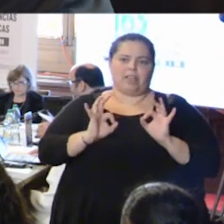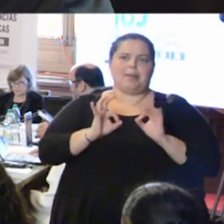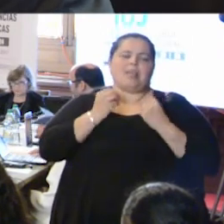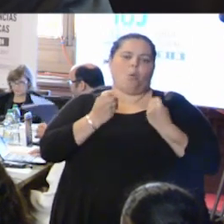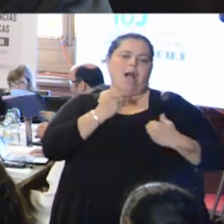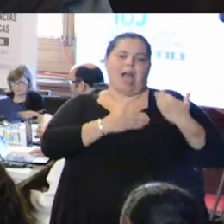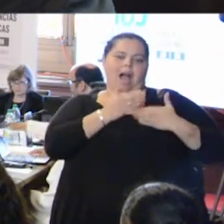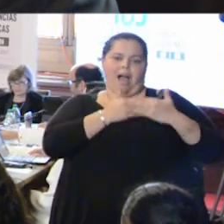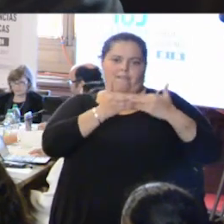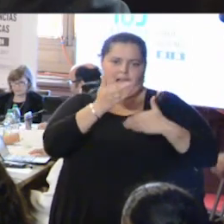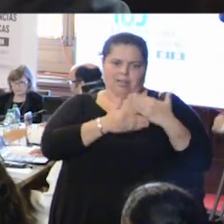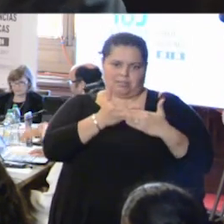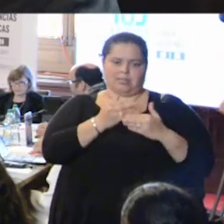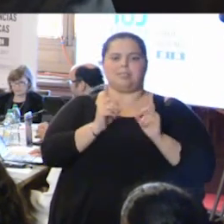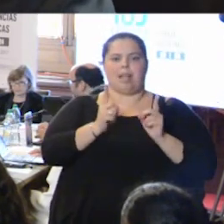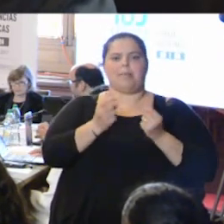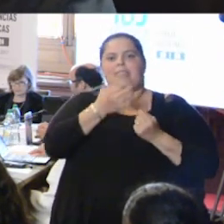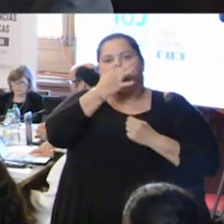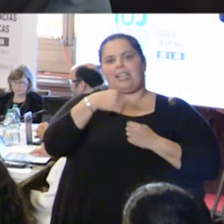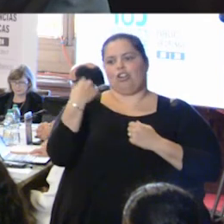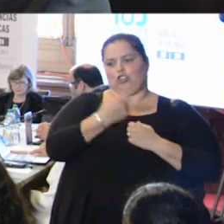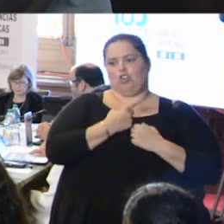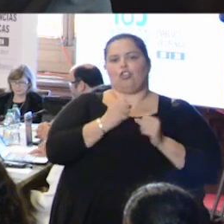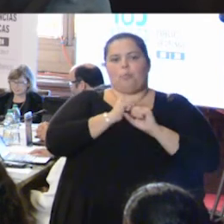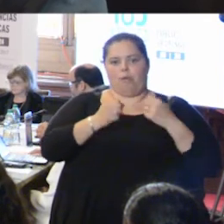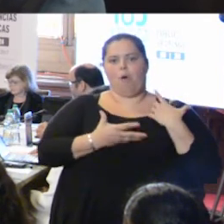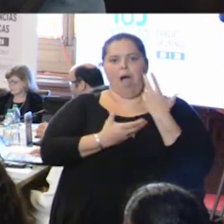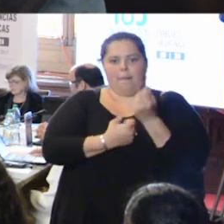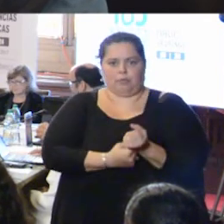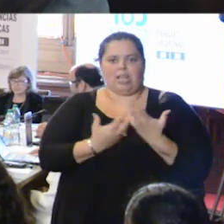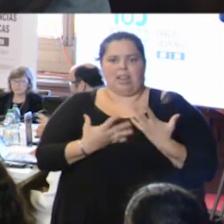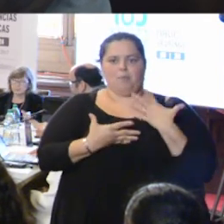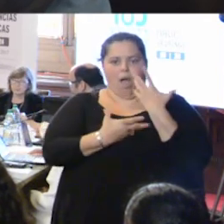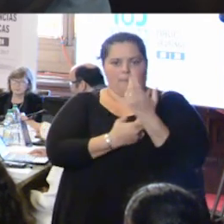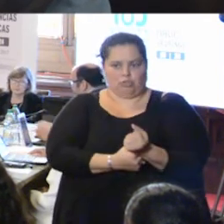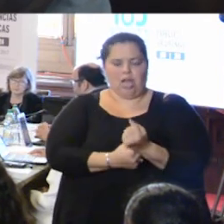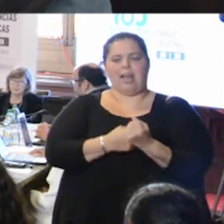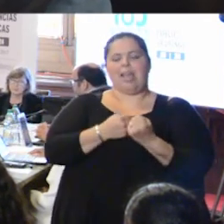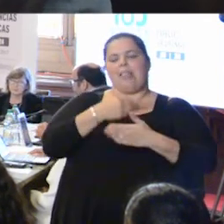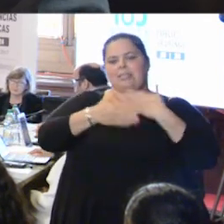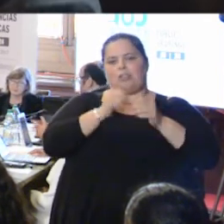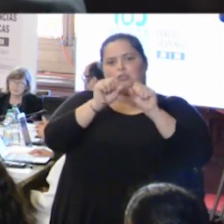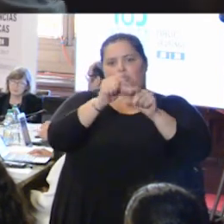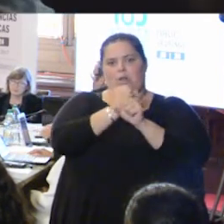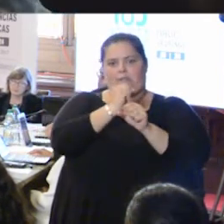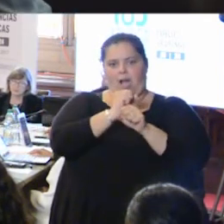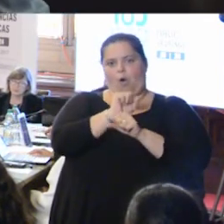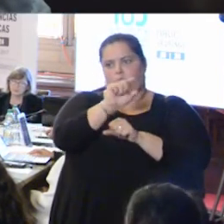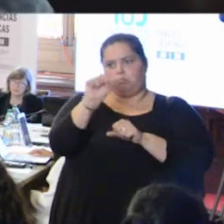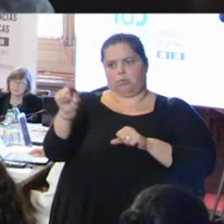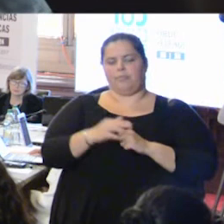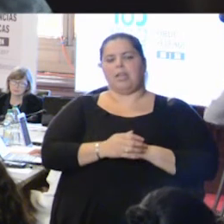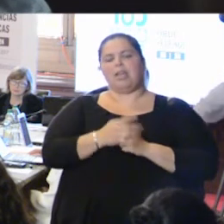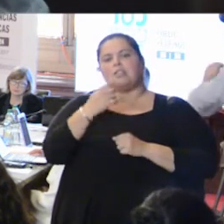también expresamos nuestra disposición de apoyar en el desarrollo de los trabajos correspondientes. Pues nuevamente